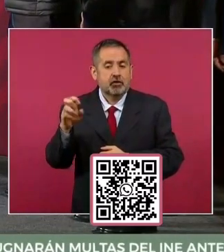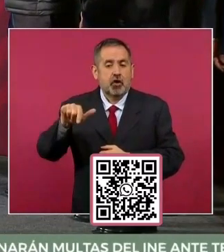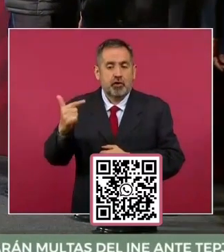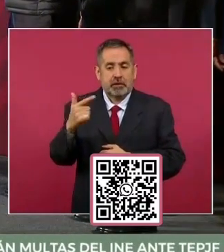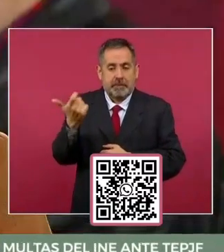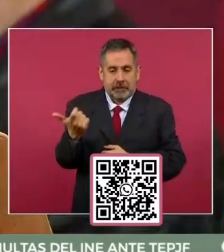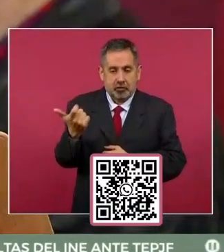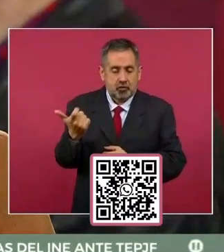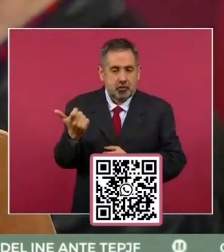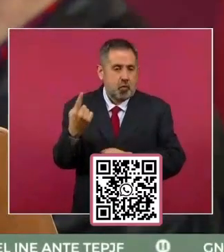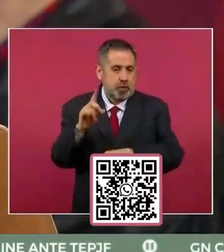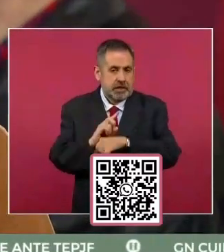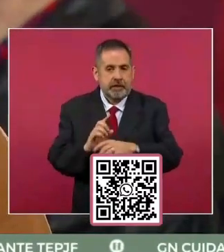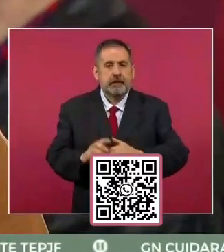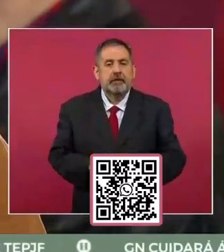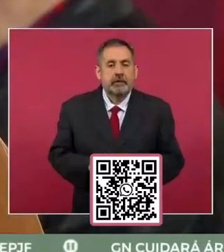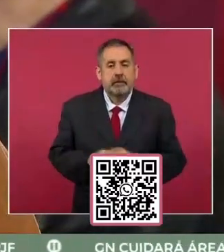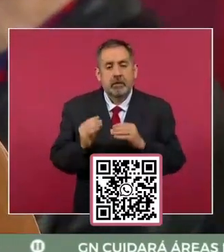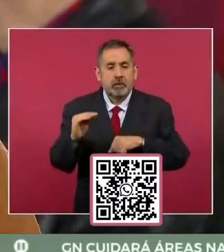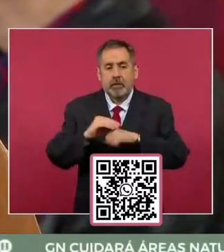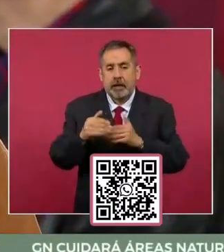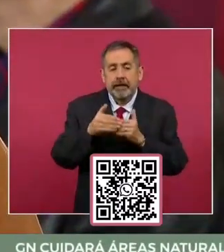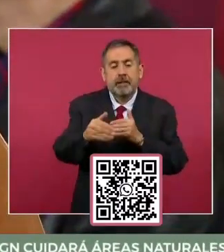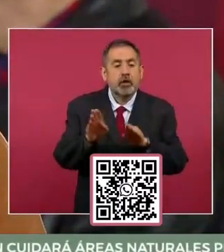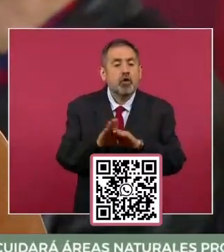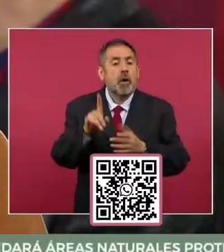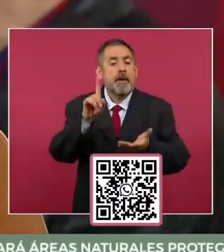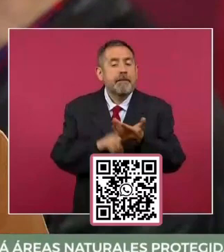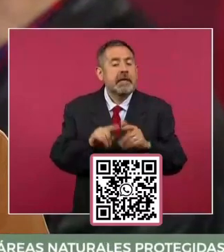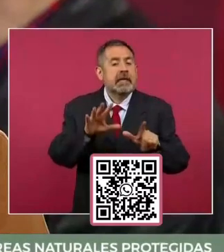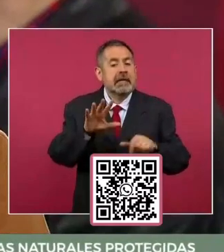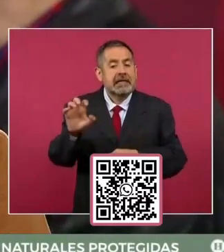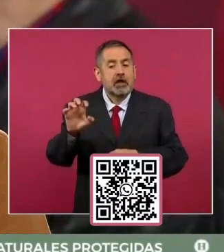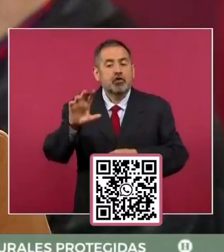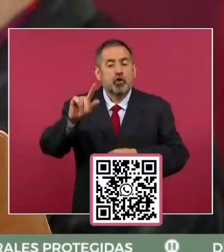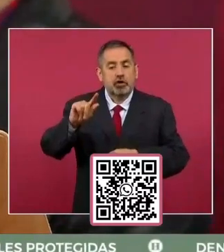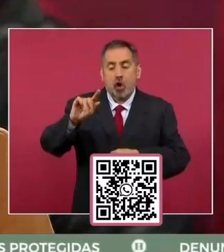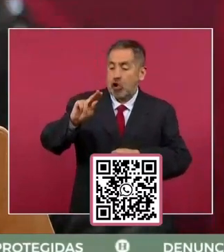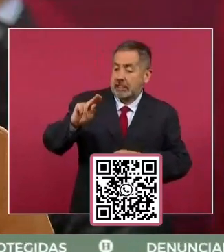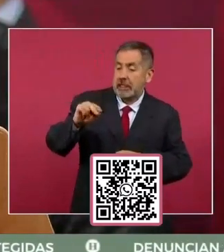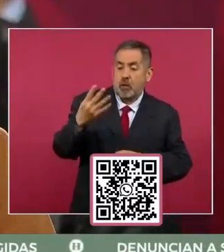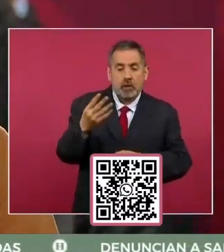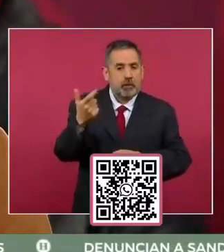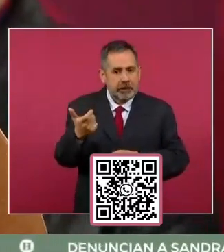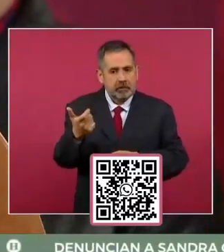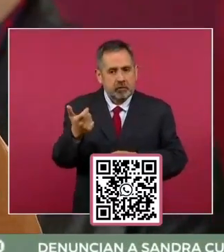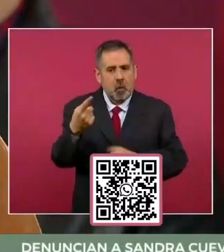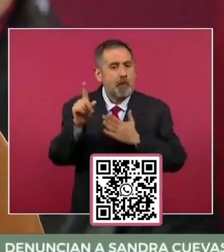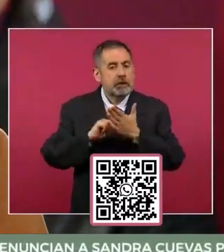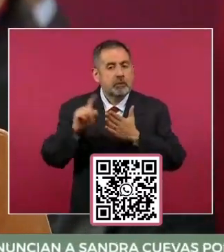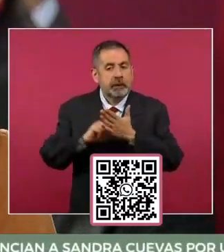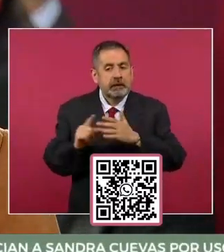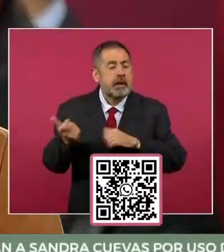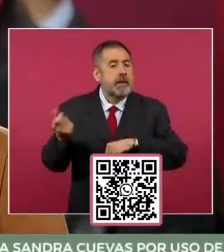312 pesos al día. Un incremento de 1.584 pesos